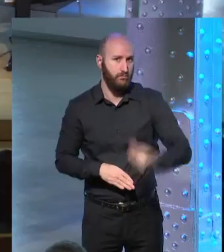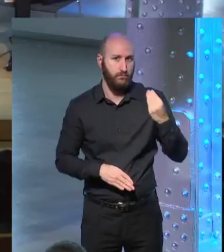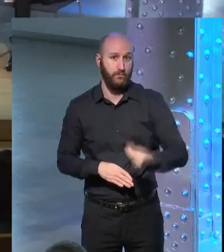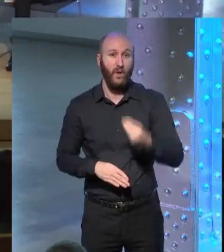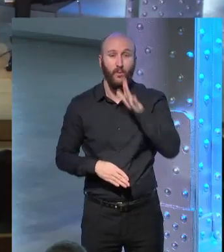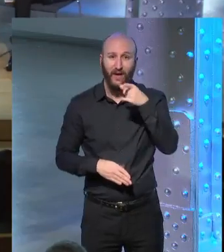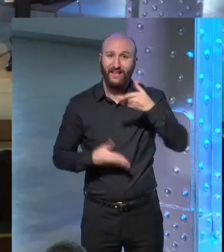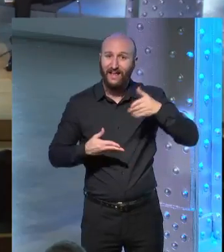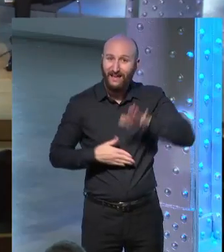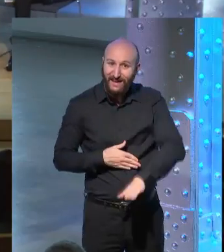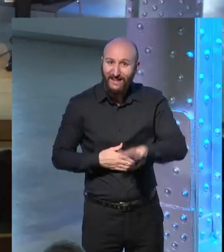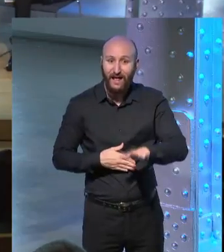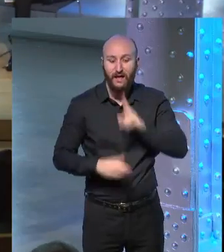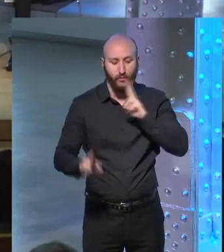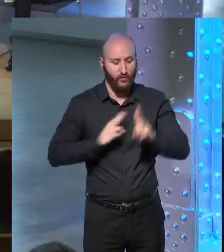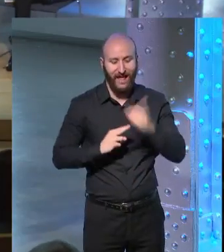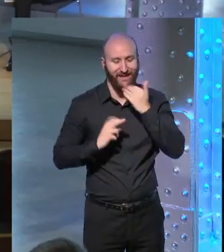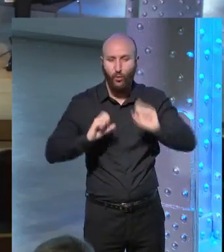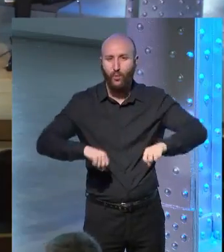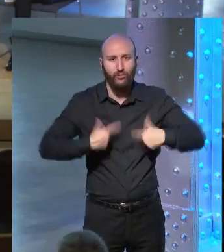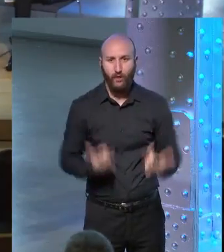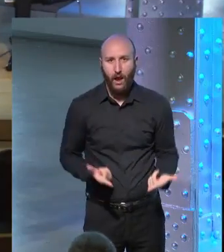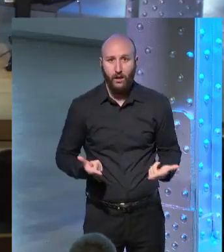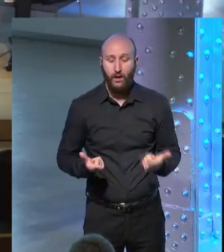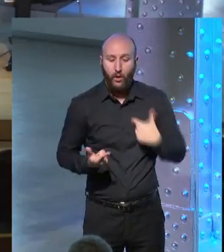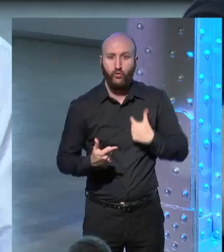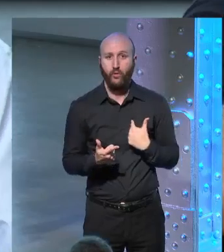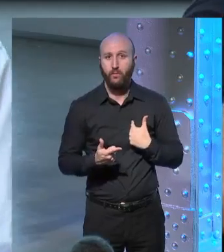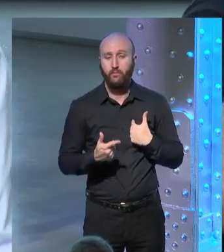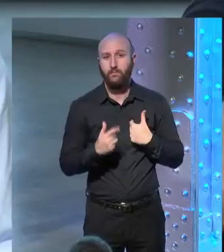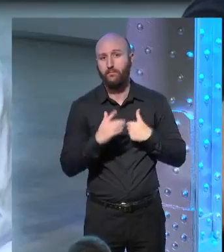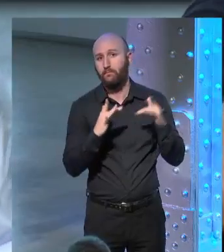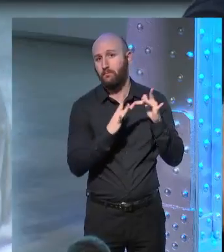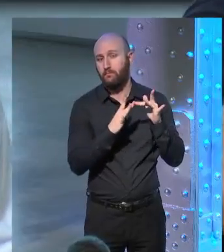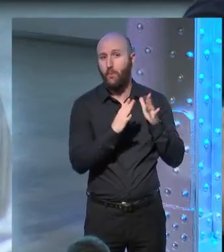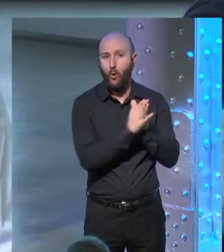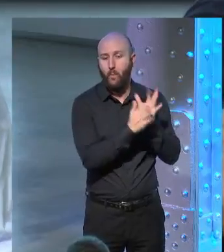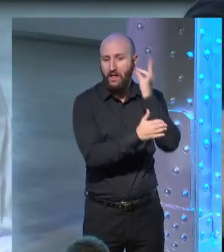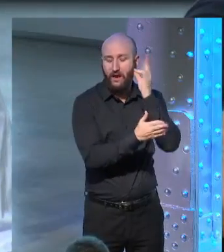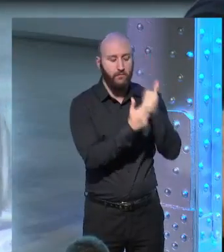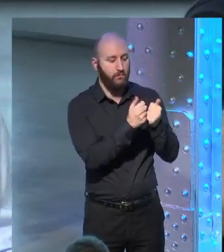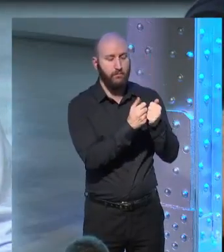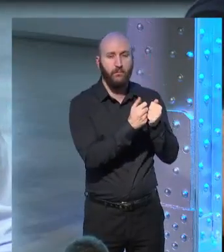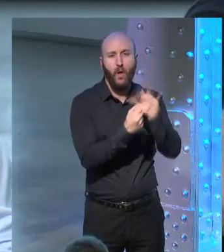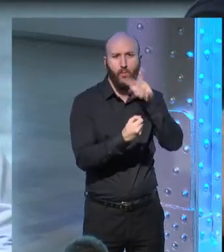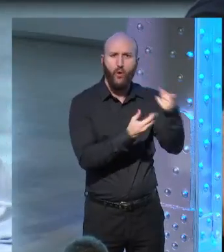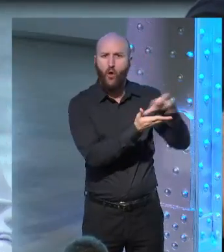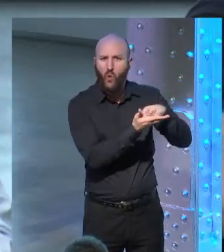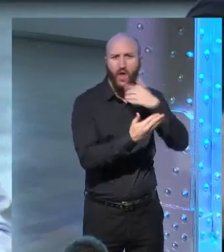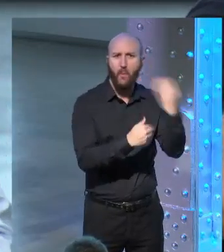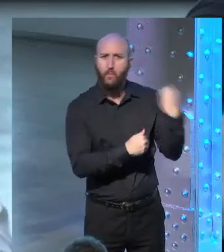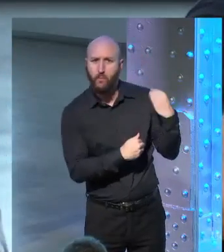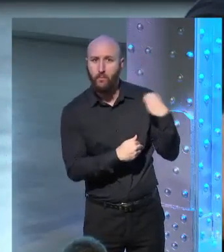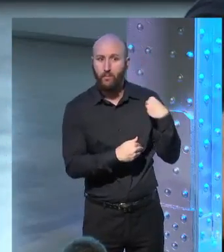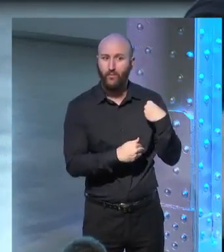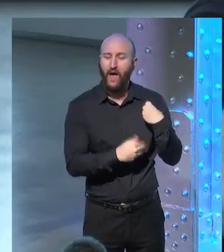hecho algo que para ella es algo totalmente natural. Es decir, ella está conectada con una compañera que tiene una duda y tiene una herramienta que le permite